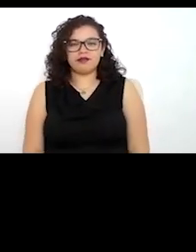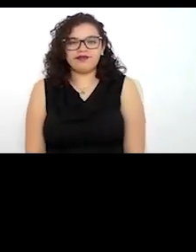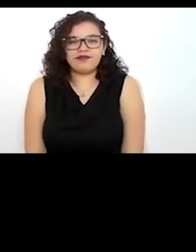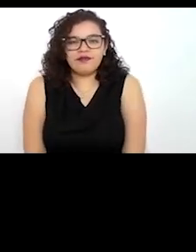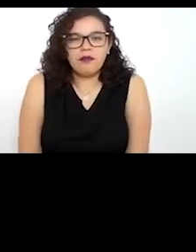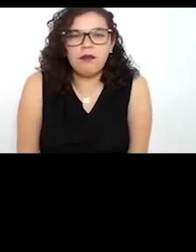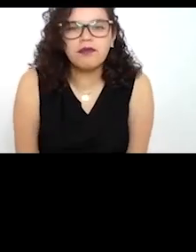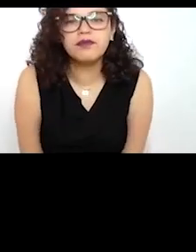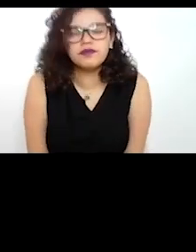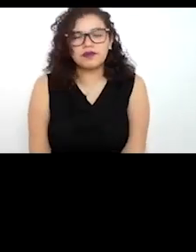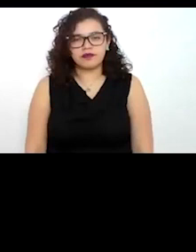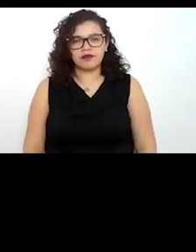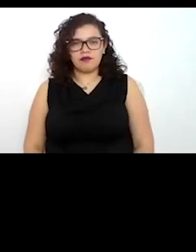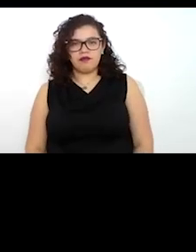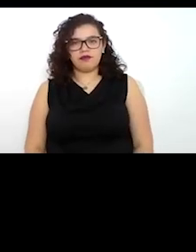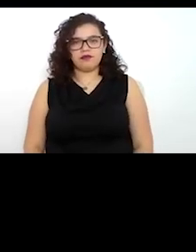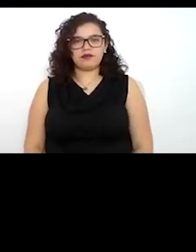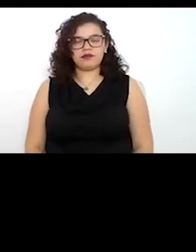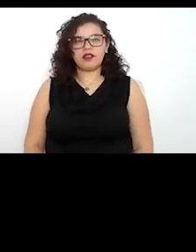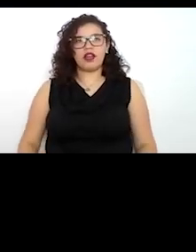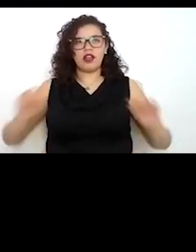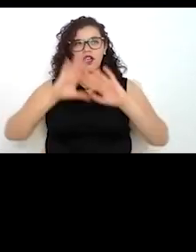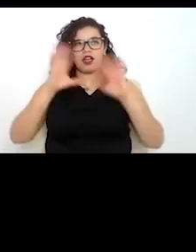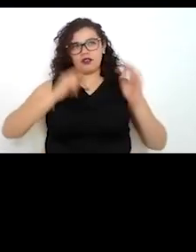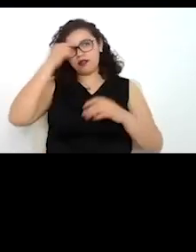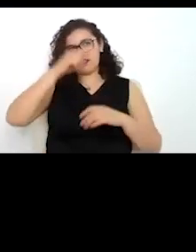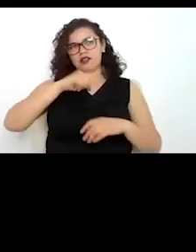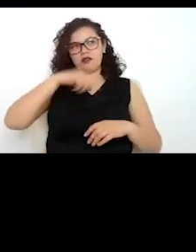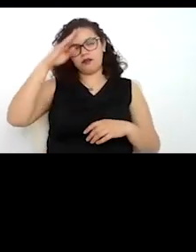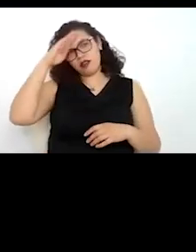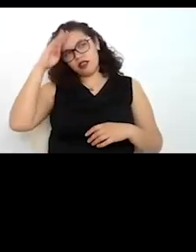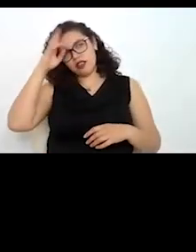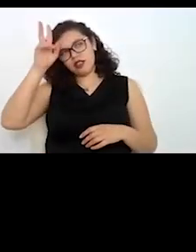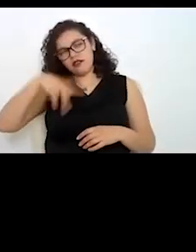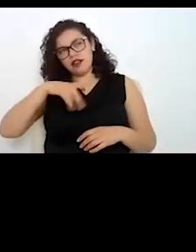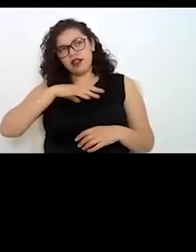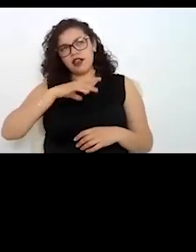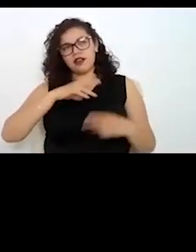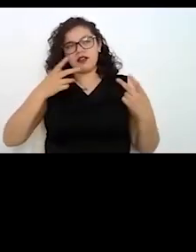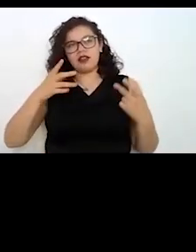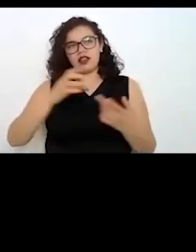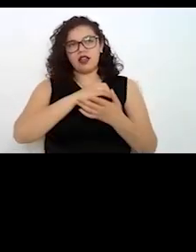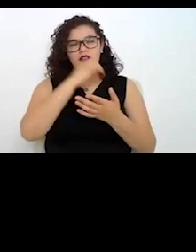este elemento de subjetividad respecto a si realmente la persona con la obligación de